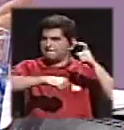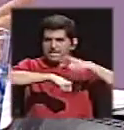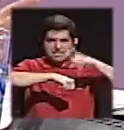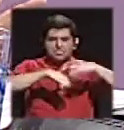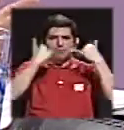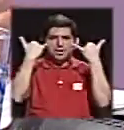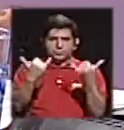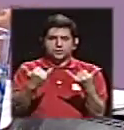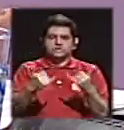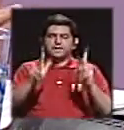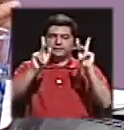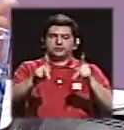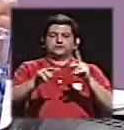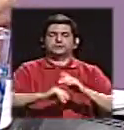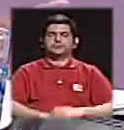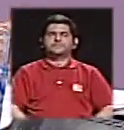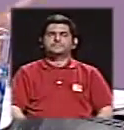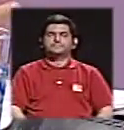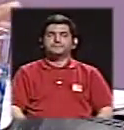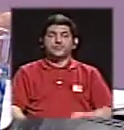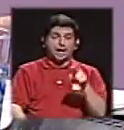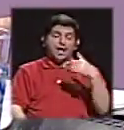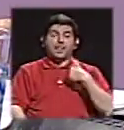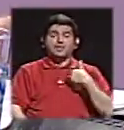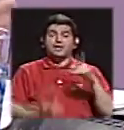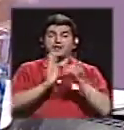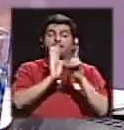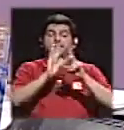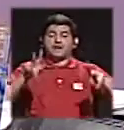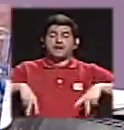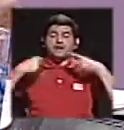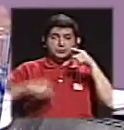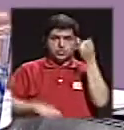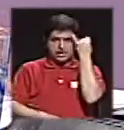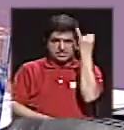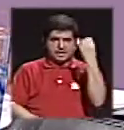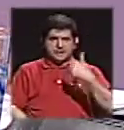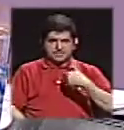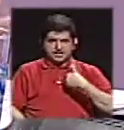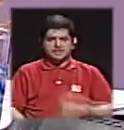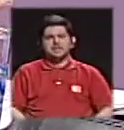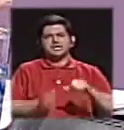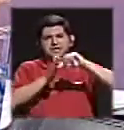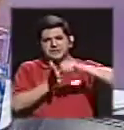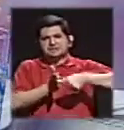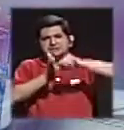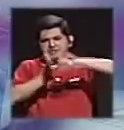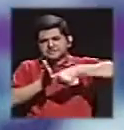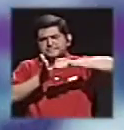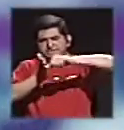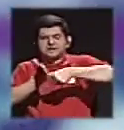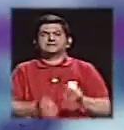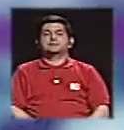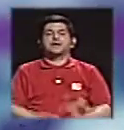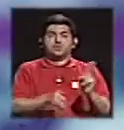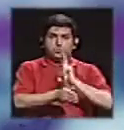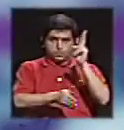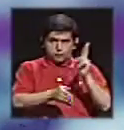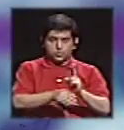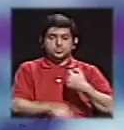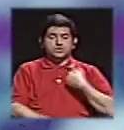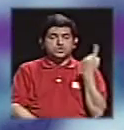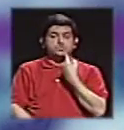es un ser, es una persona. Entonces, que tiene derecho a la vida. O sea, ese es su argumento que machacan y machacan y machacan. Utilizan,